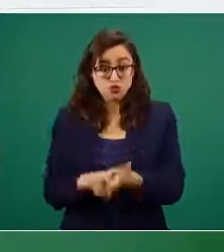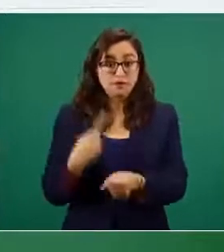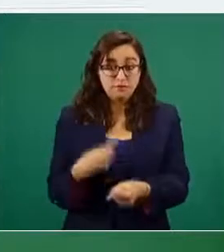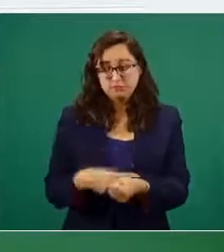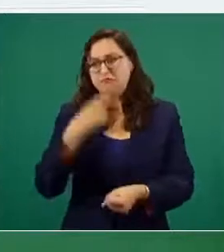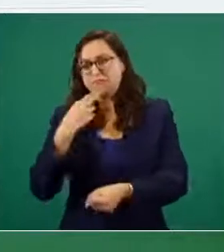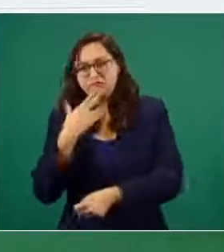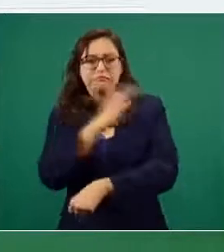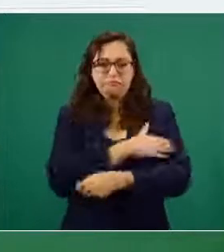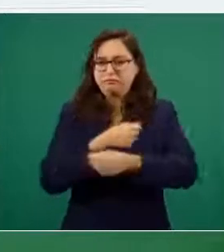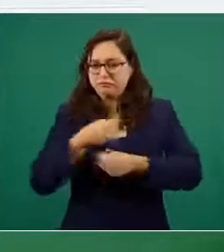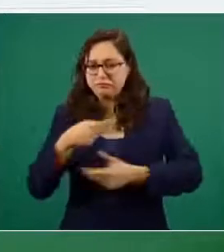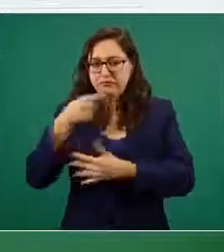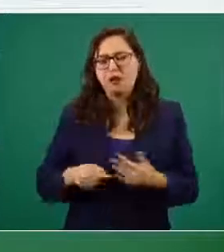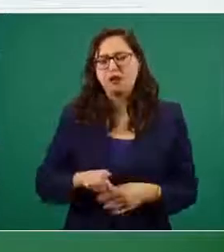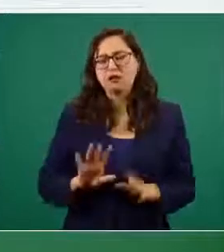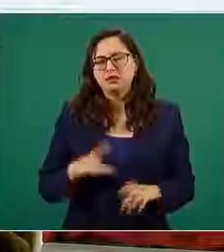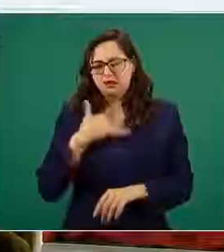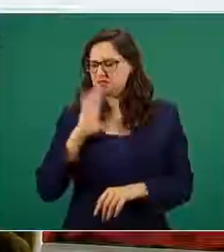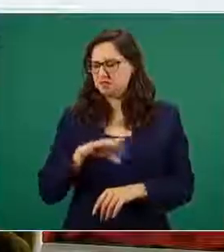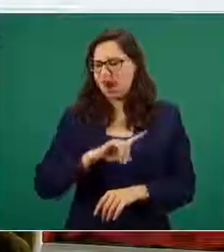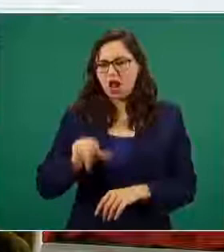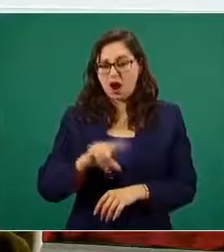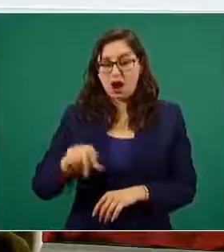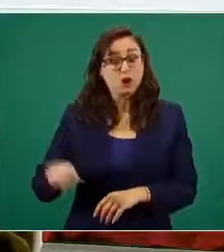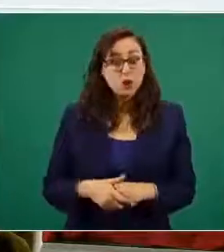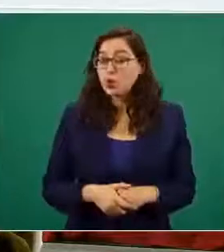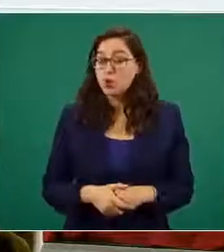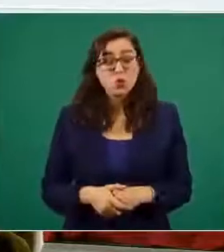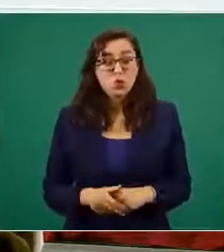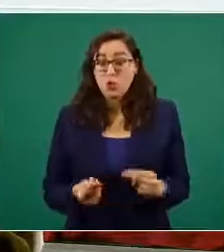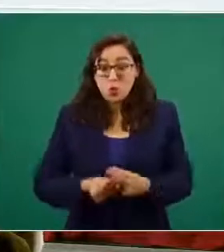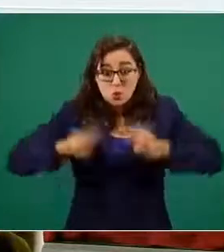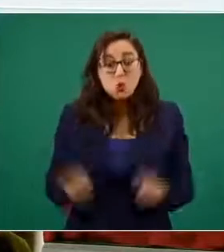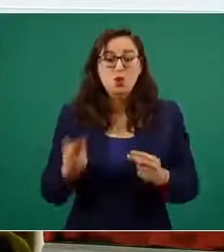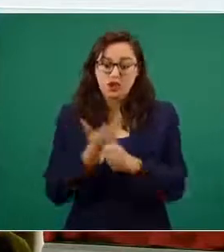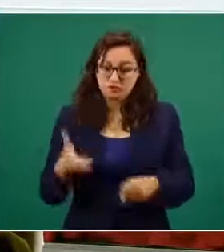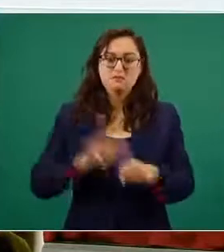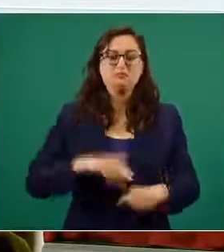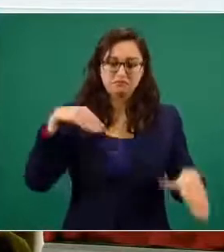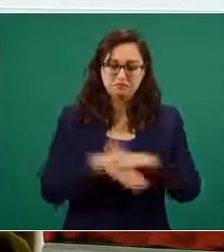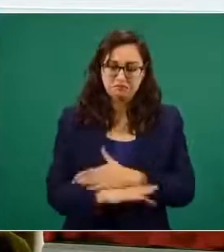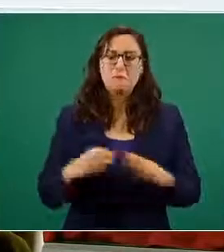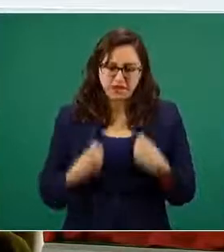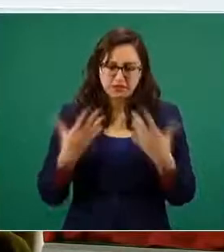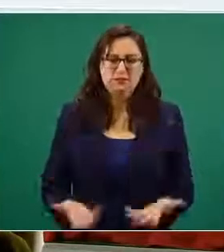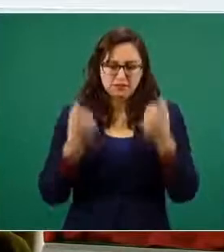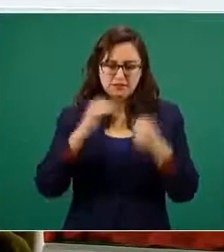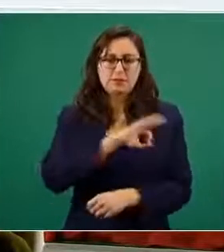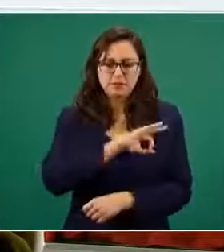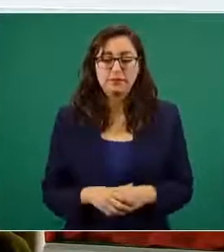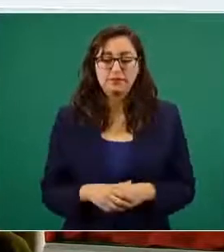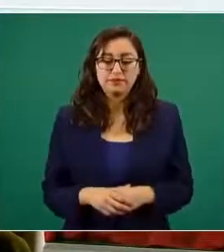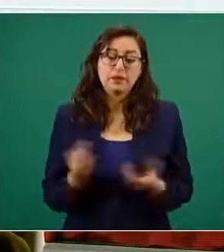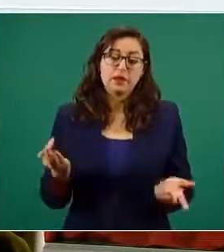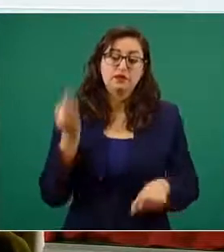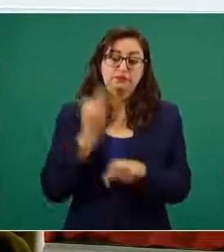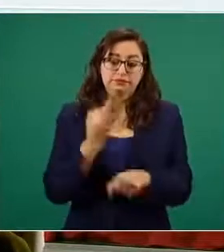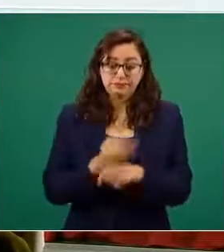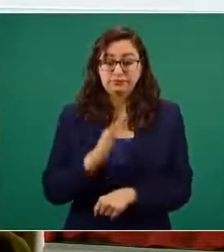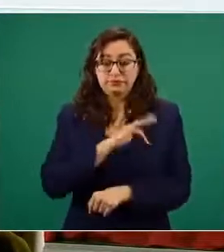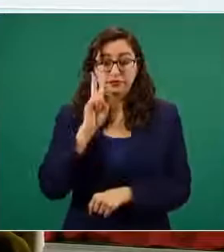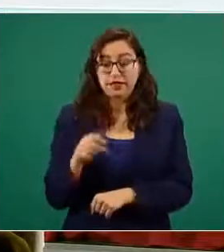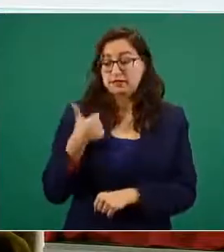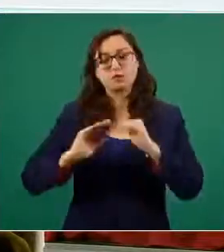se espere, acuda a valoración médica. Eso puede ayudar a que disminuya la probabilidad de un desenlace fatal. Aquí lo vemos, estamos en este momento en promedio en 6% y con esta